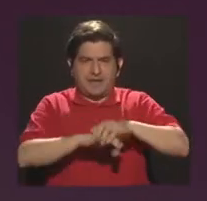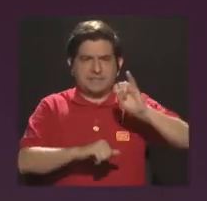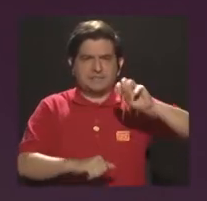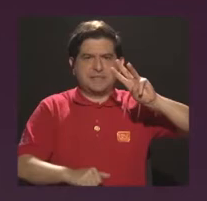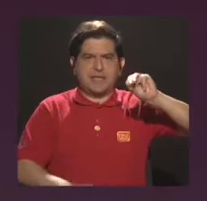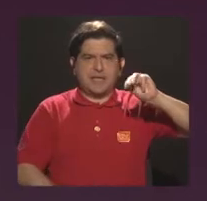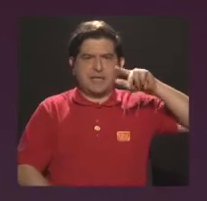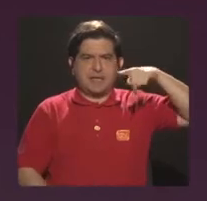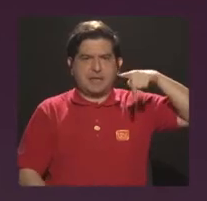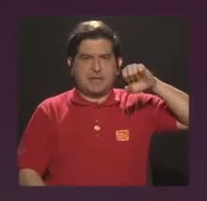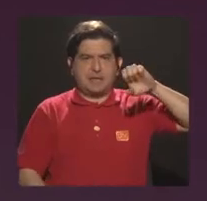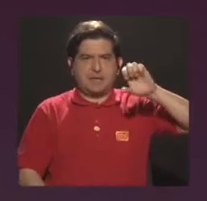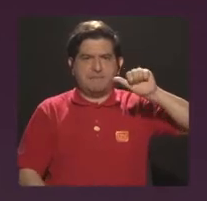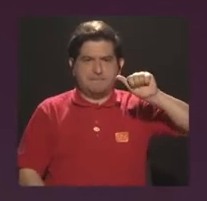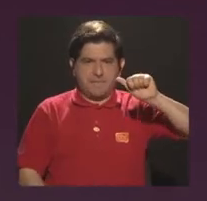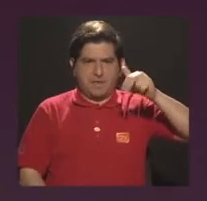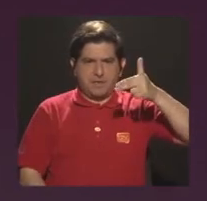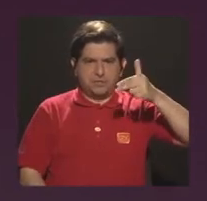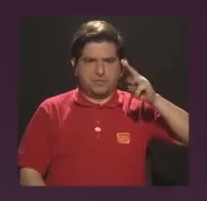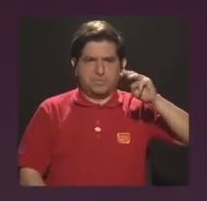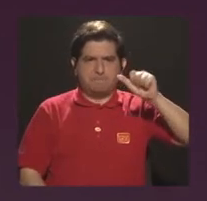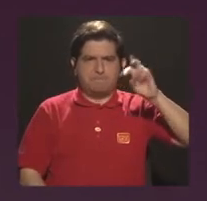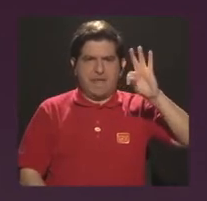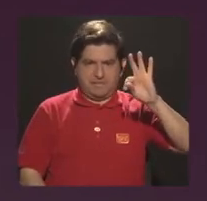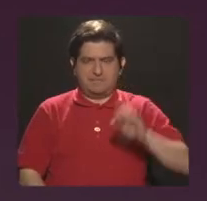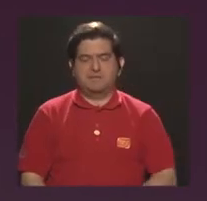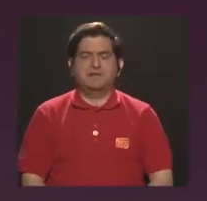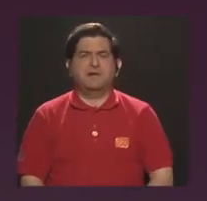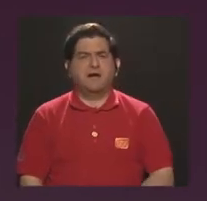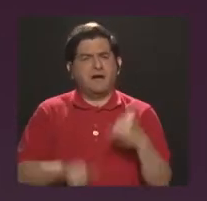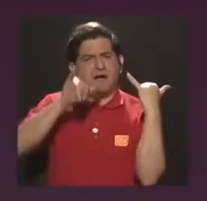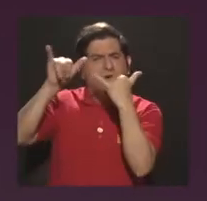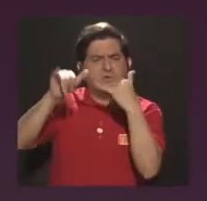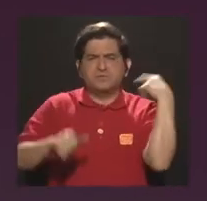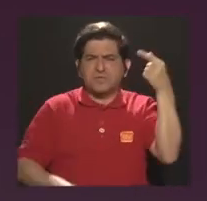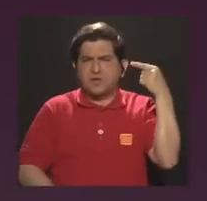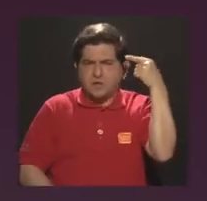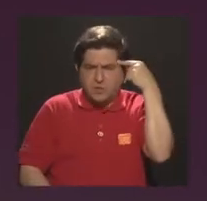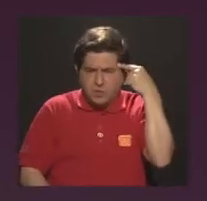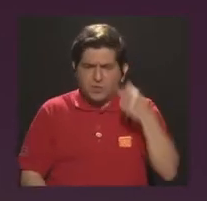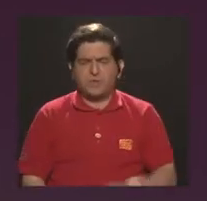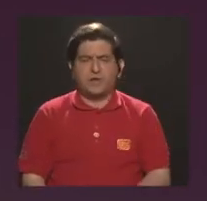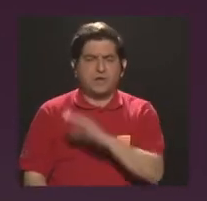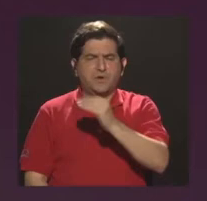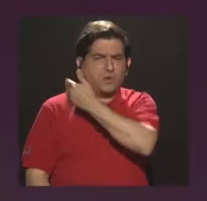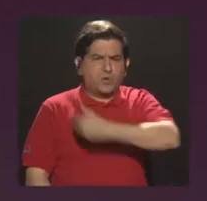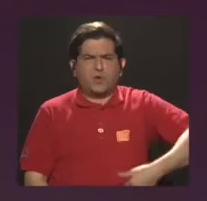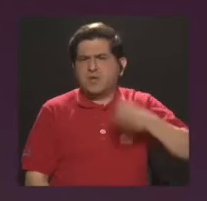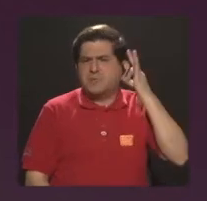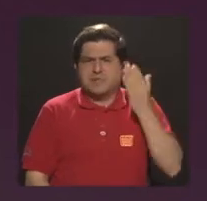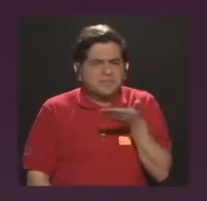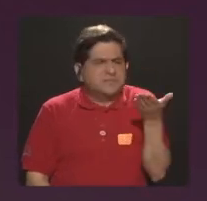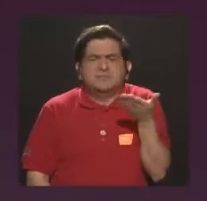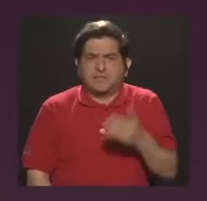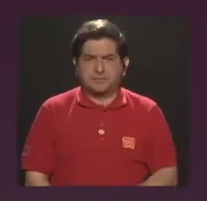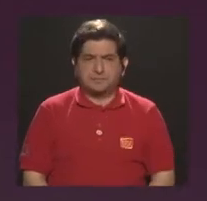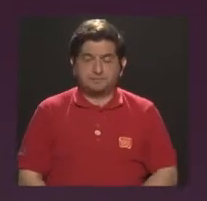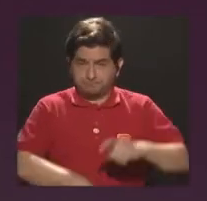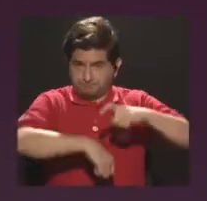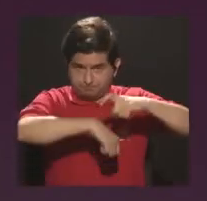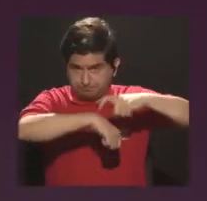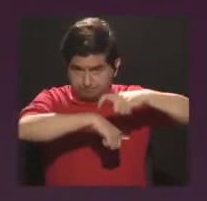en donde lo que se le acusa a la presidenta y su gobierno a la presidenta rousseff es que en los